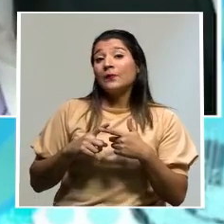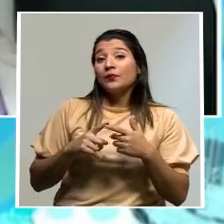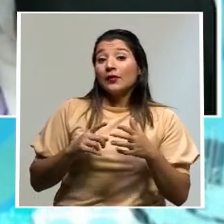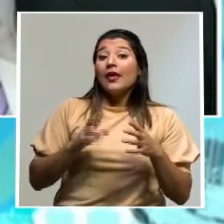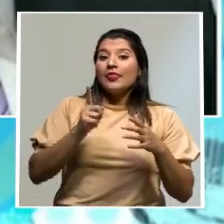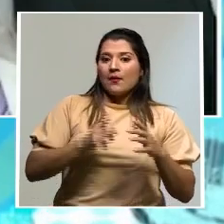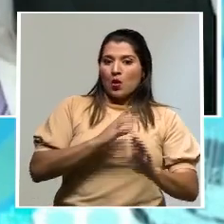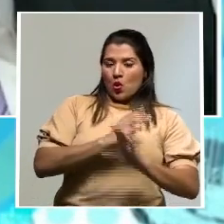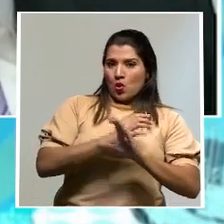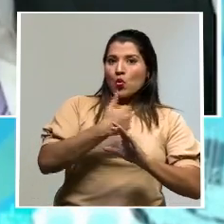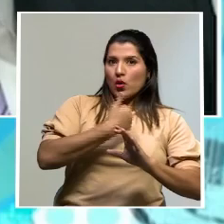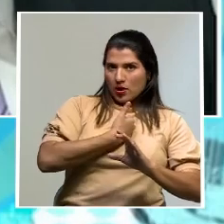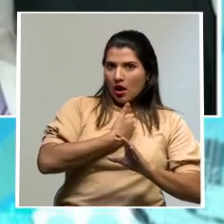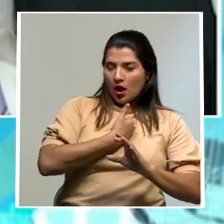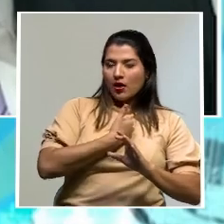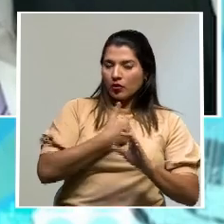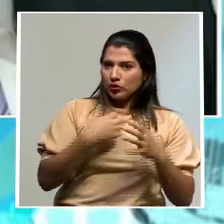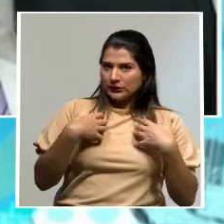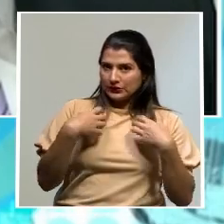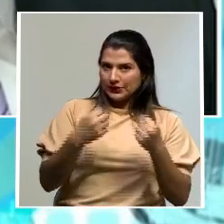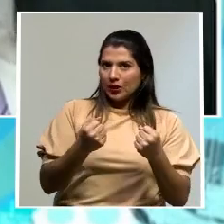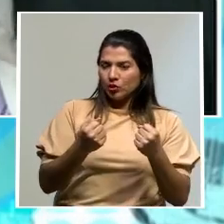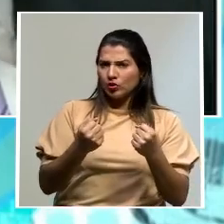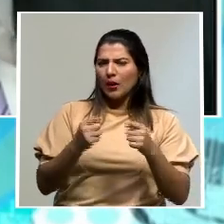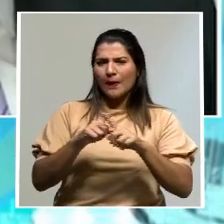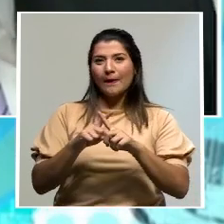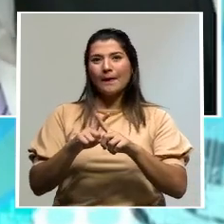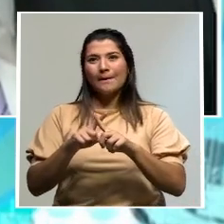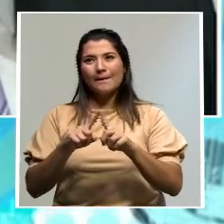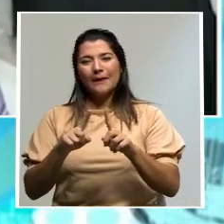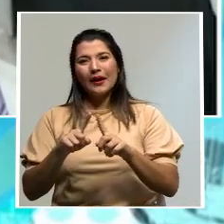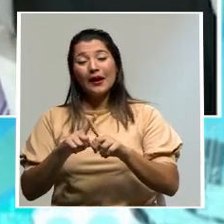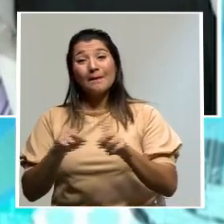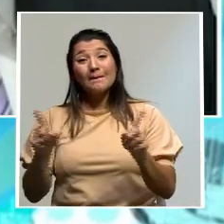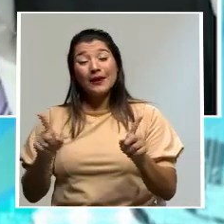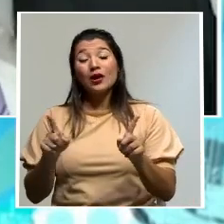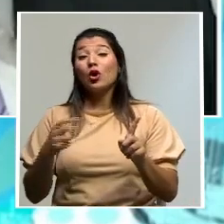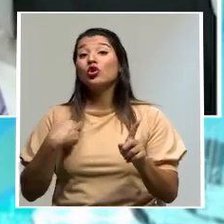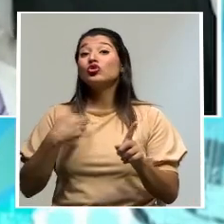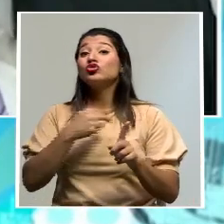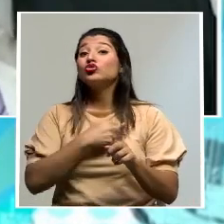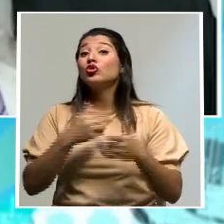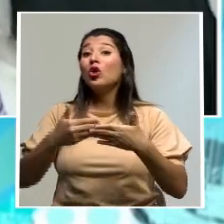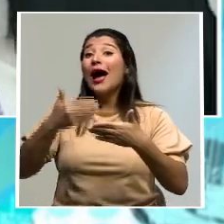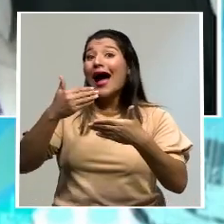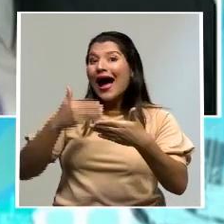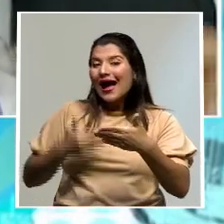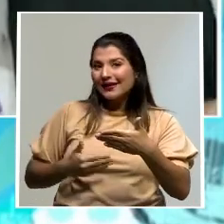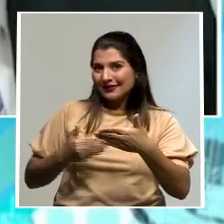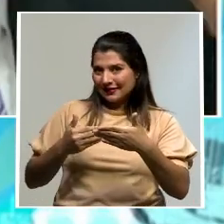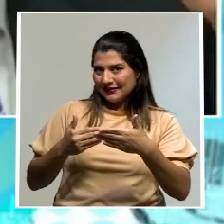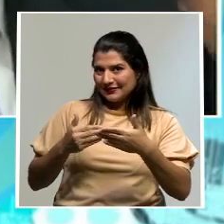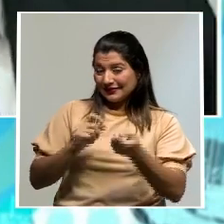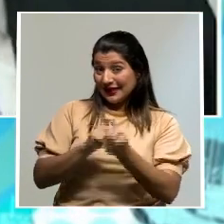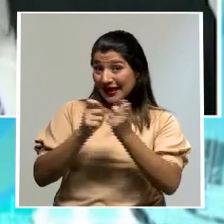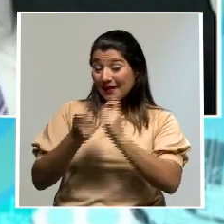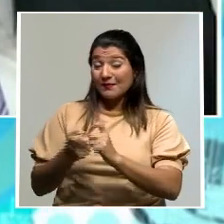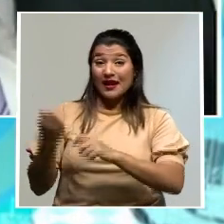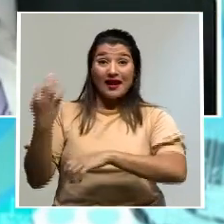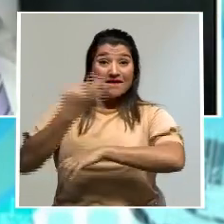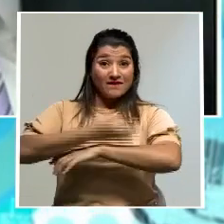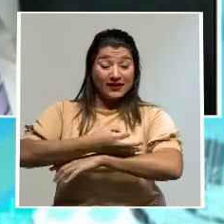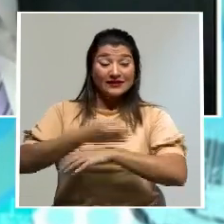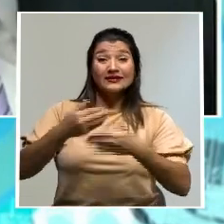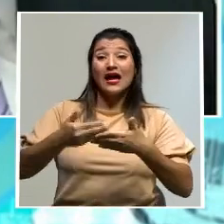ese cuidado que tenemos que tener con nuestra salud, ve que nosotros decidimos antes de que se planteara el cambio de fecha, antes de que se hablara